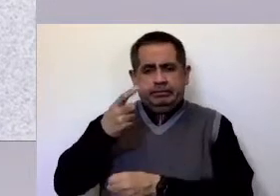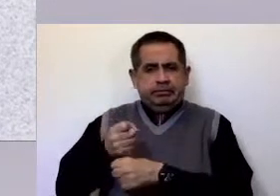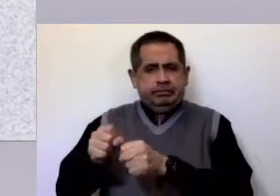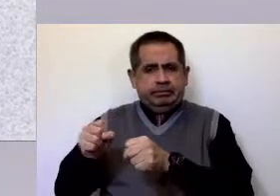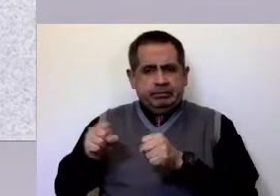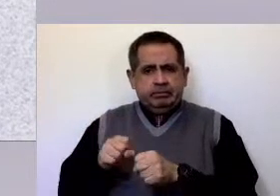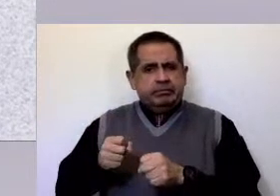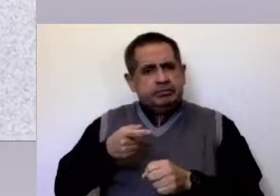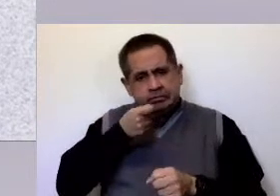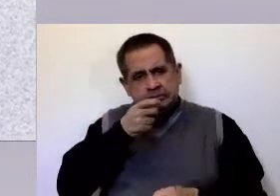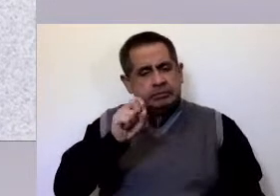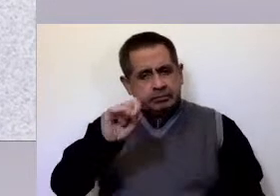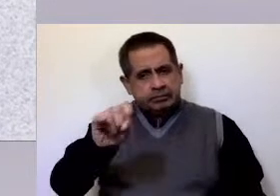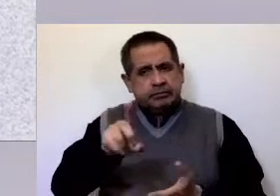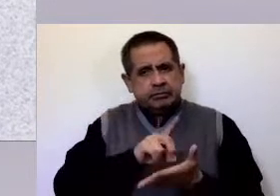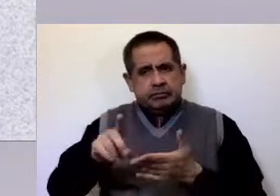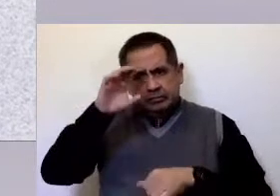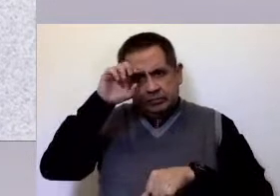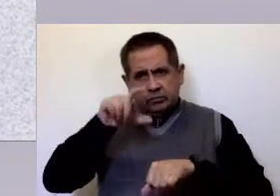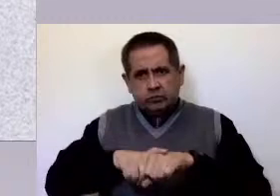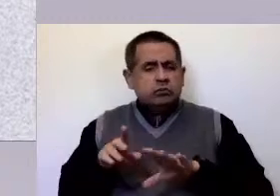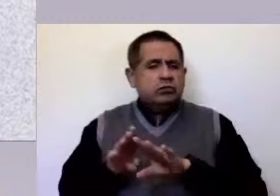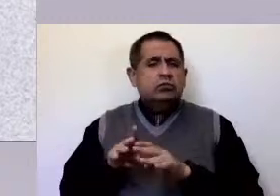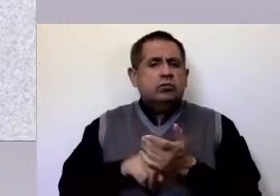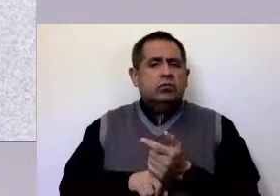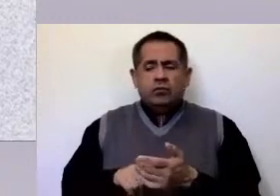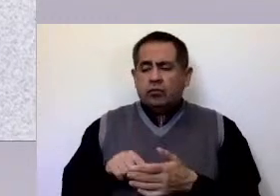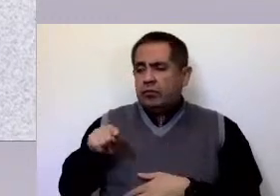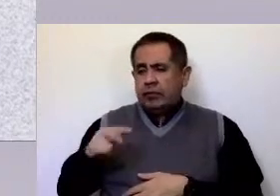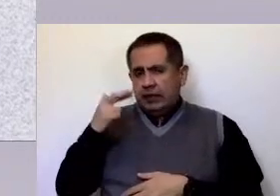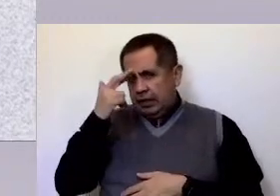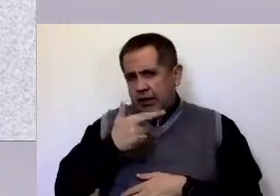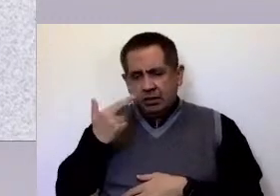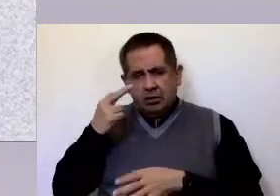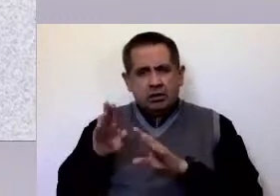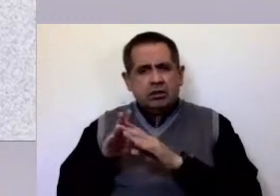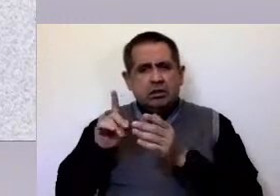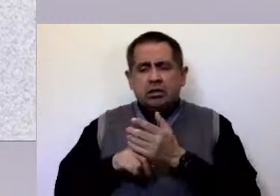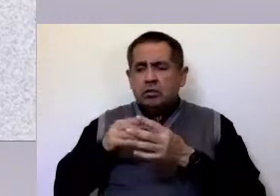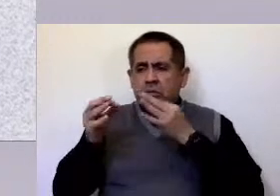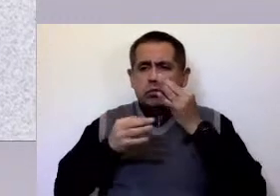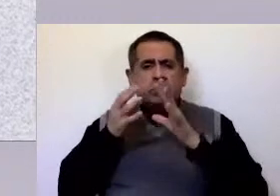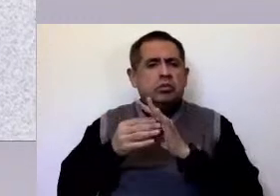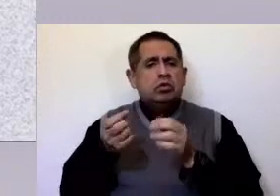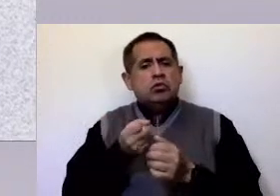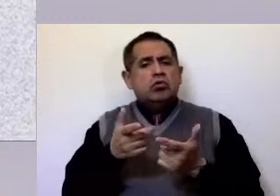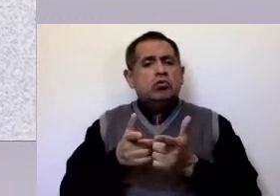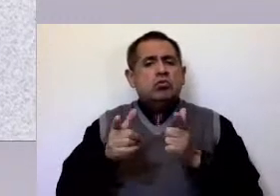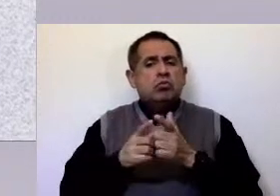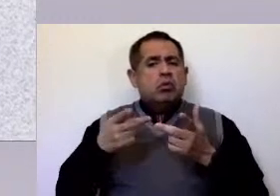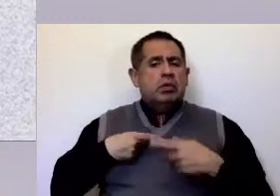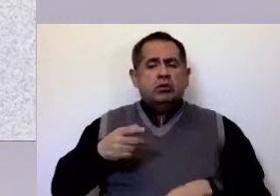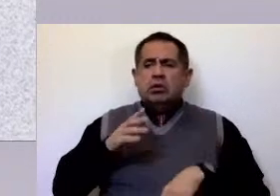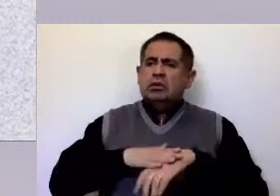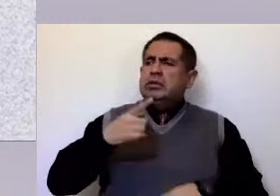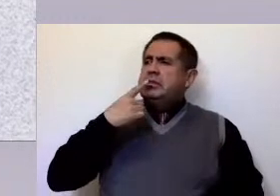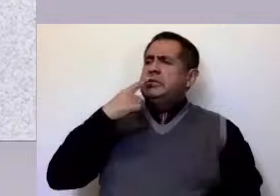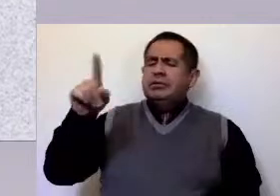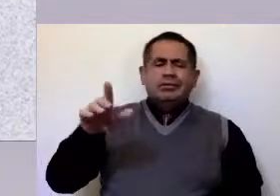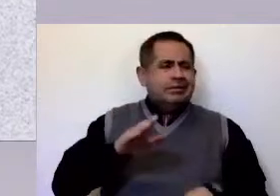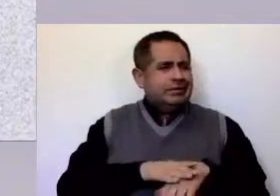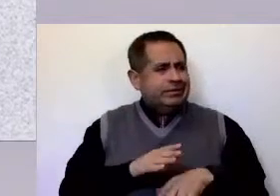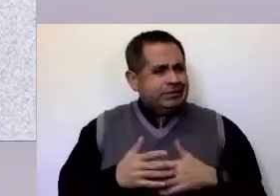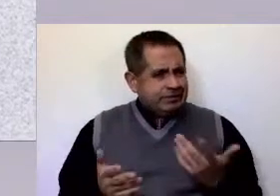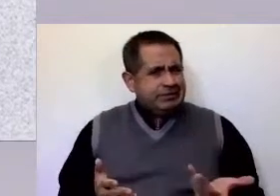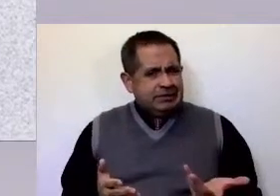en este caso se trata de un recurso de revisión promovido por un grupo de personas que alegaron como misión la de concluir el